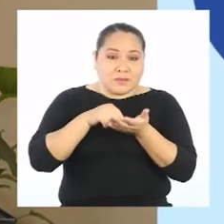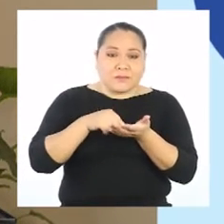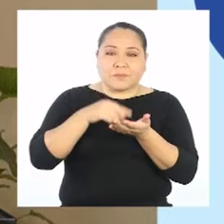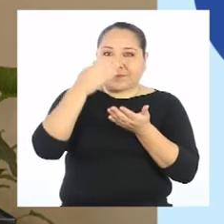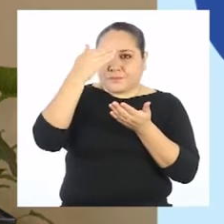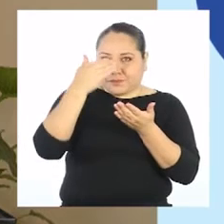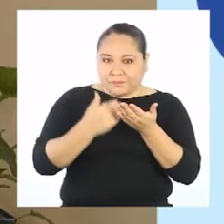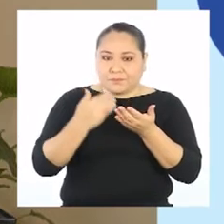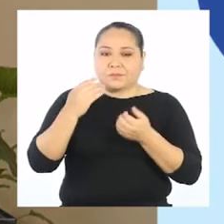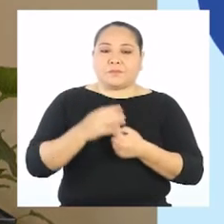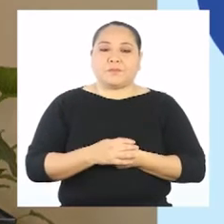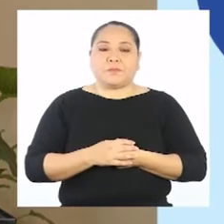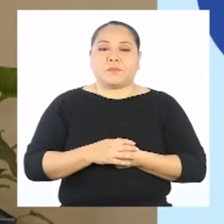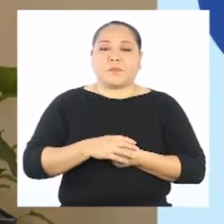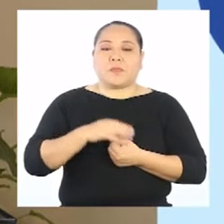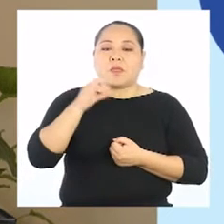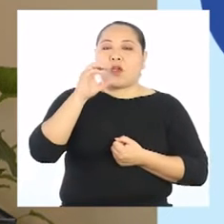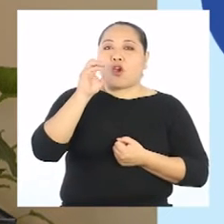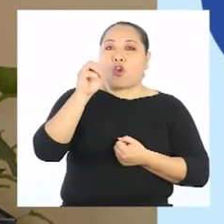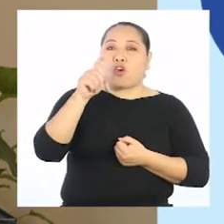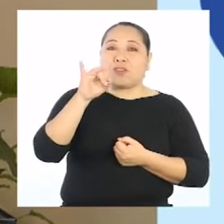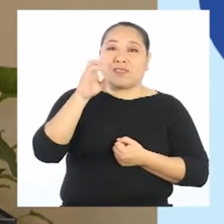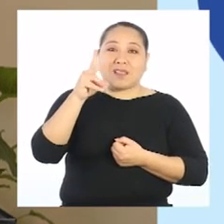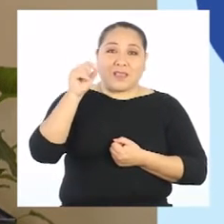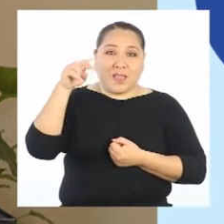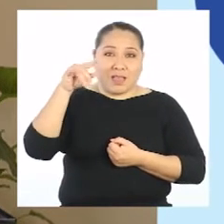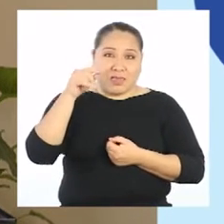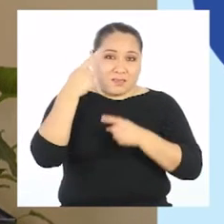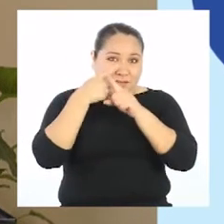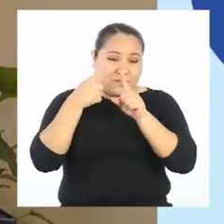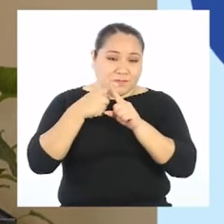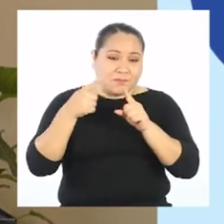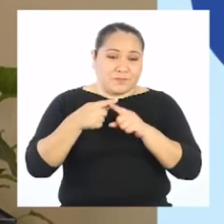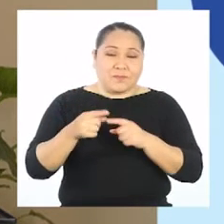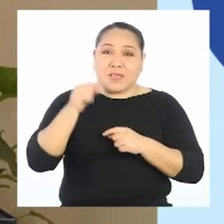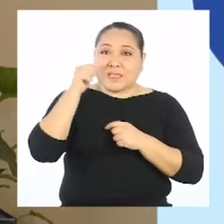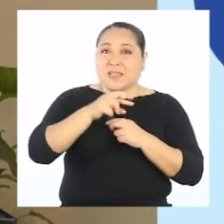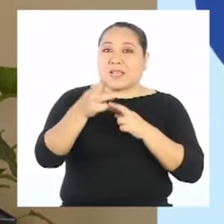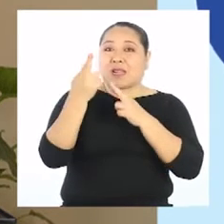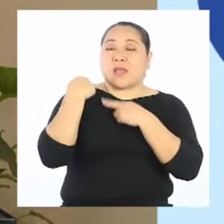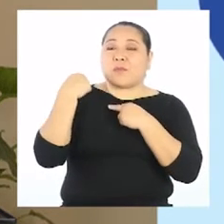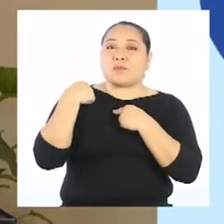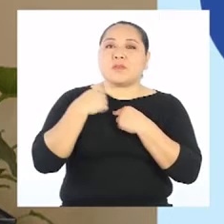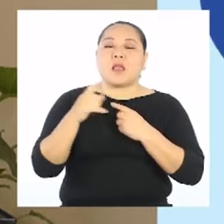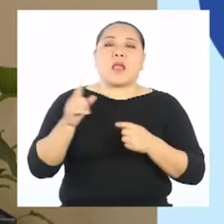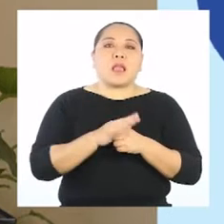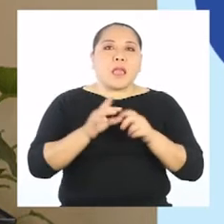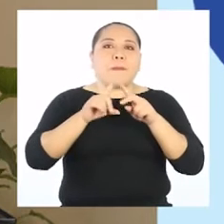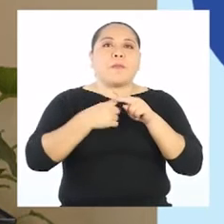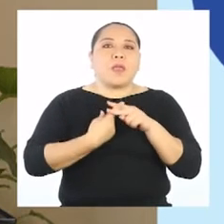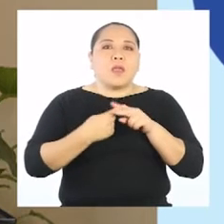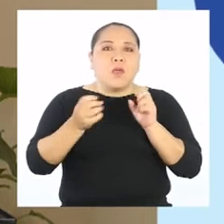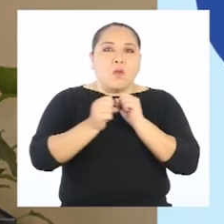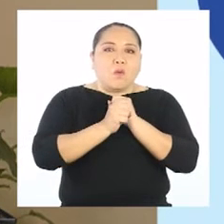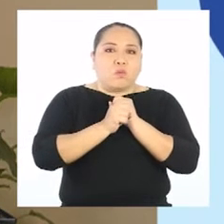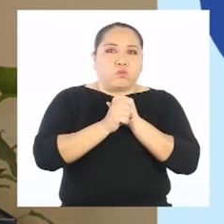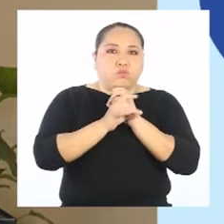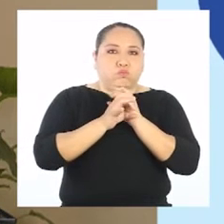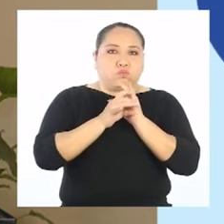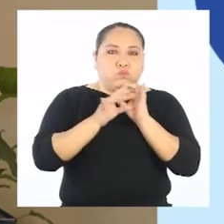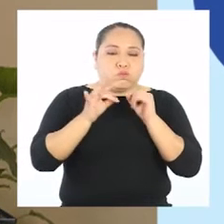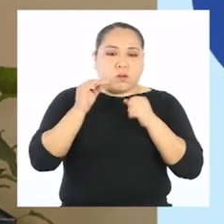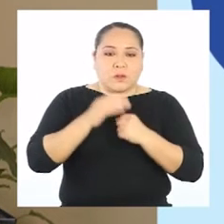pirotécnica son las siguientes. Sustancias oxidantes son las responsables de activar la